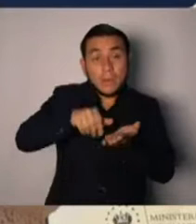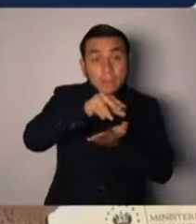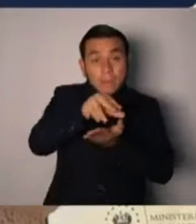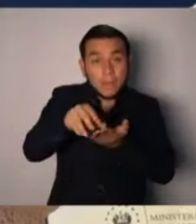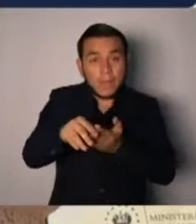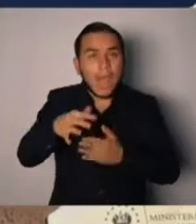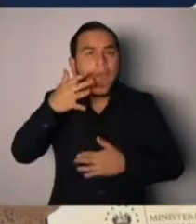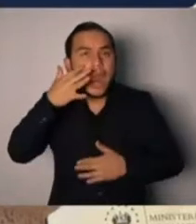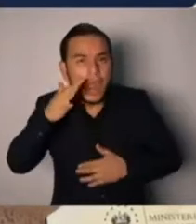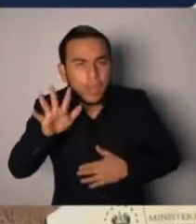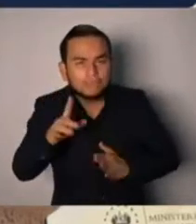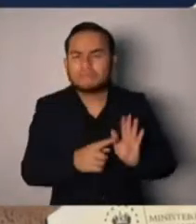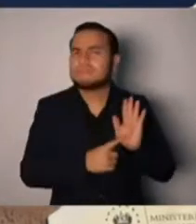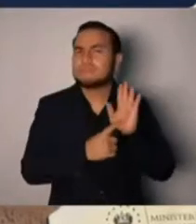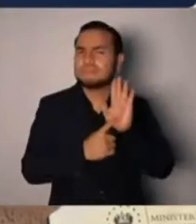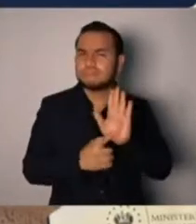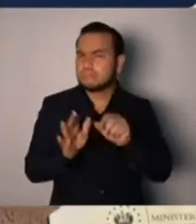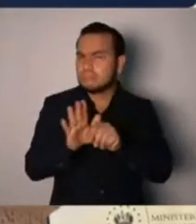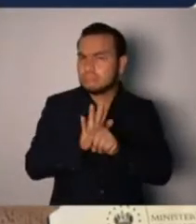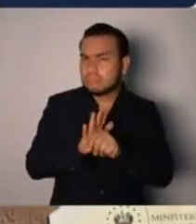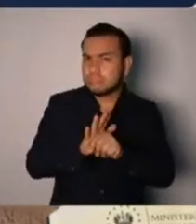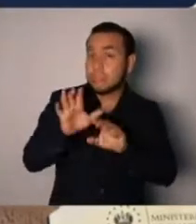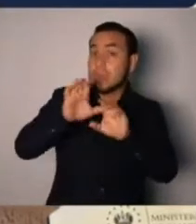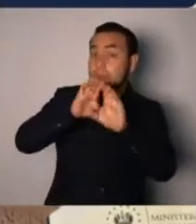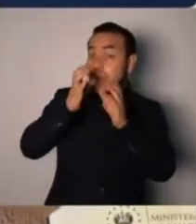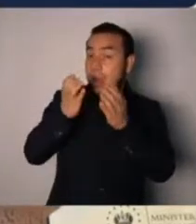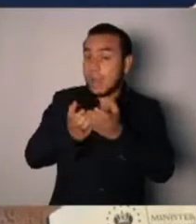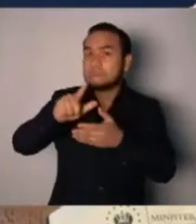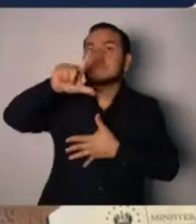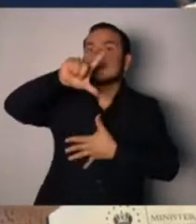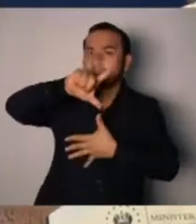ejemplo no para el país para toda latinoamérica